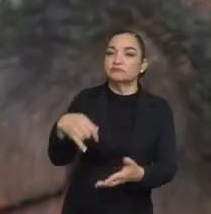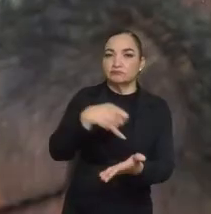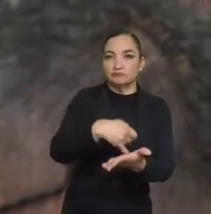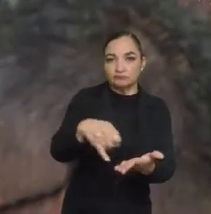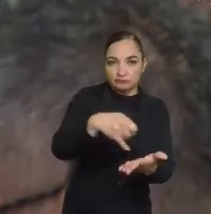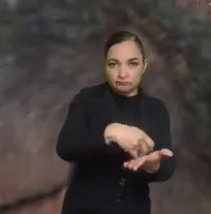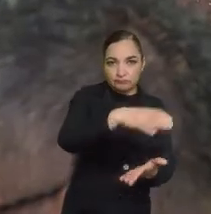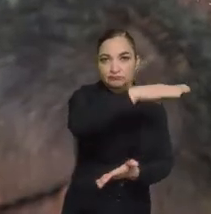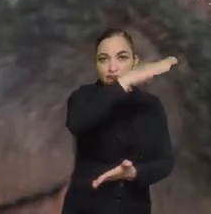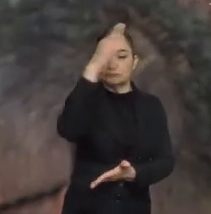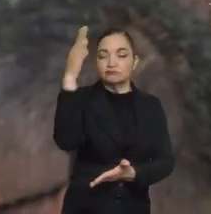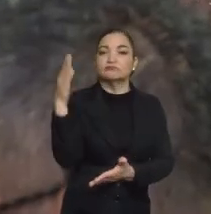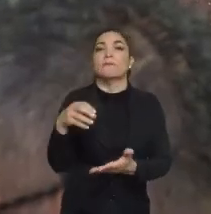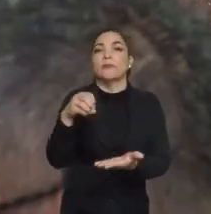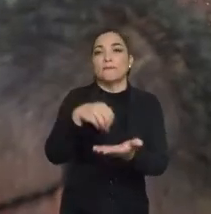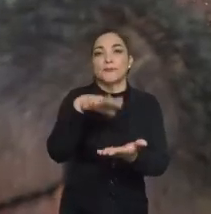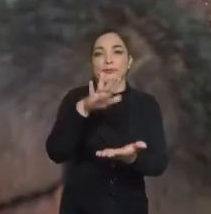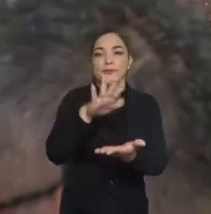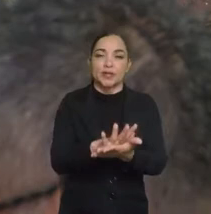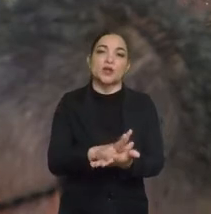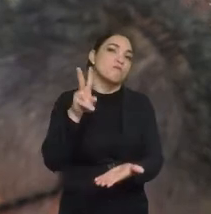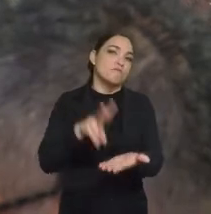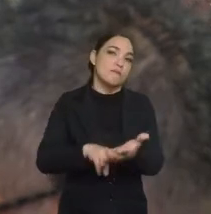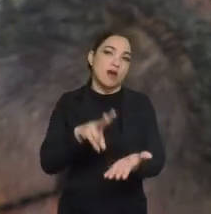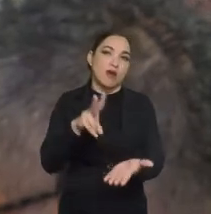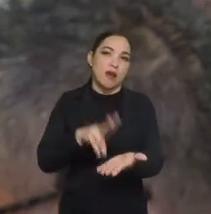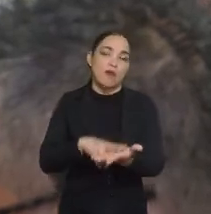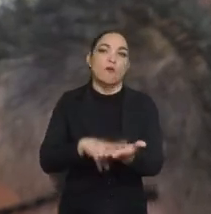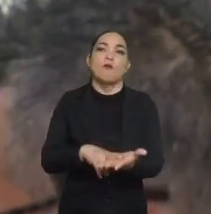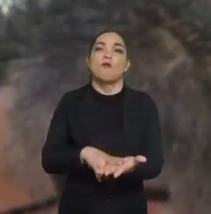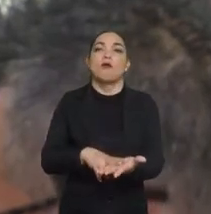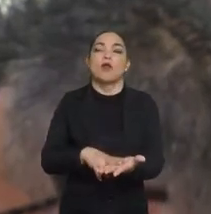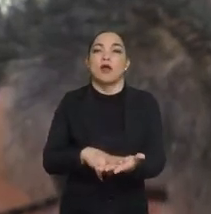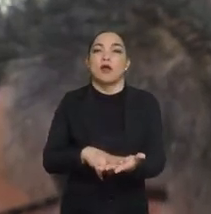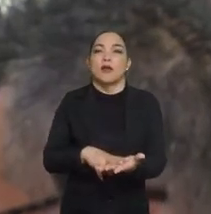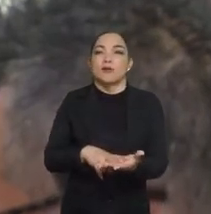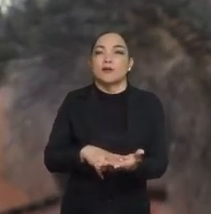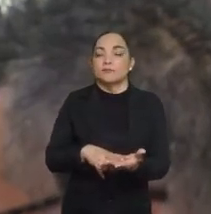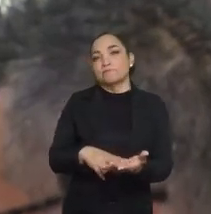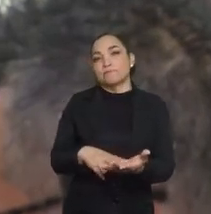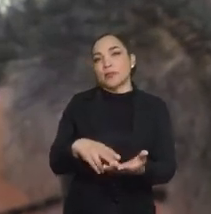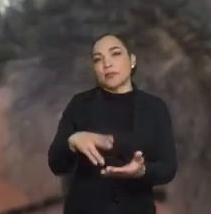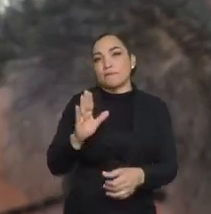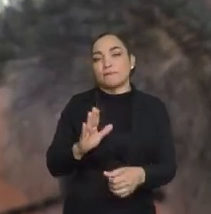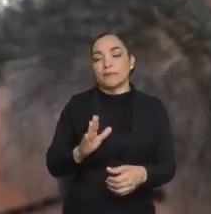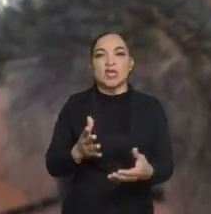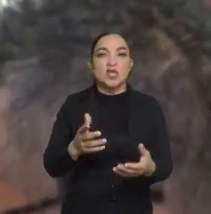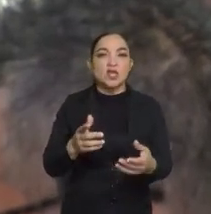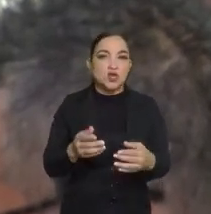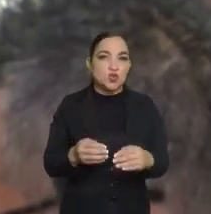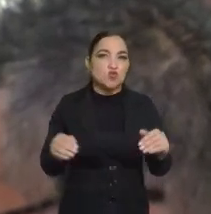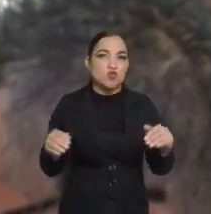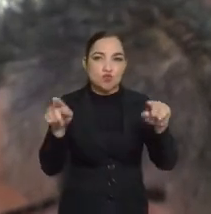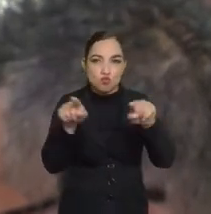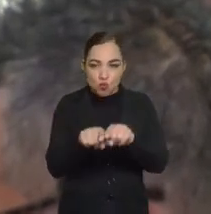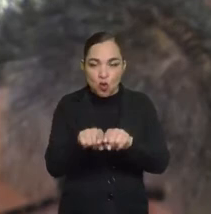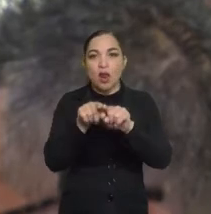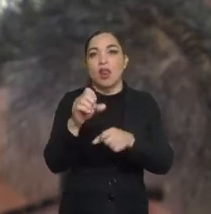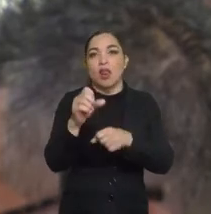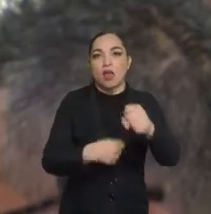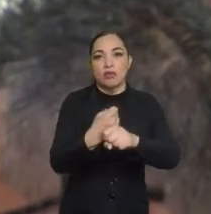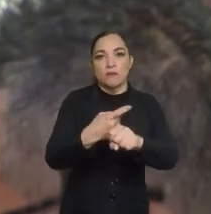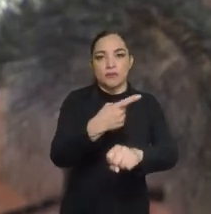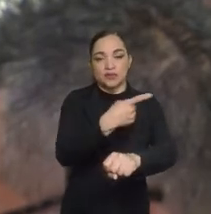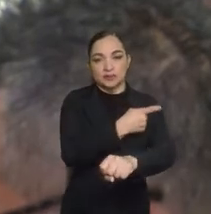establezca un precio que se acerque a lo que recibieron el año pasado. Entonces, la pregunta aquí es cómo va esa gestión y cuándo se